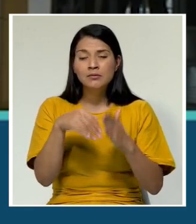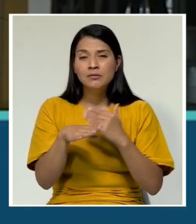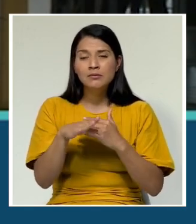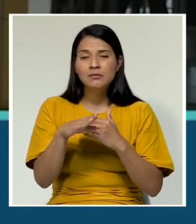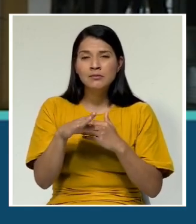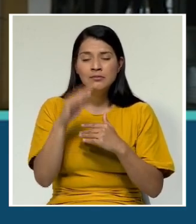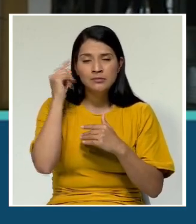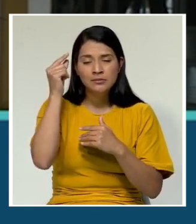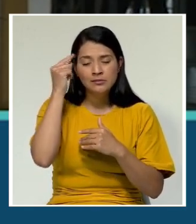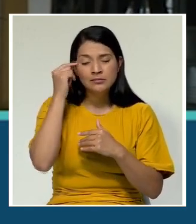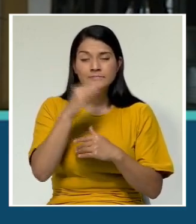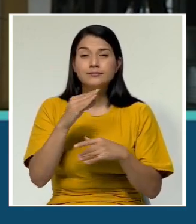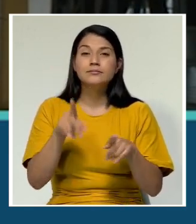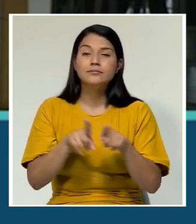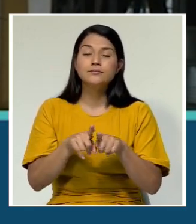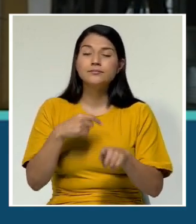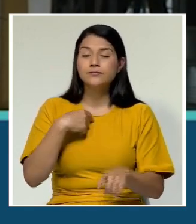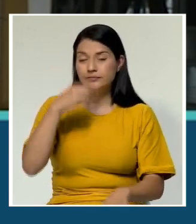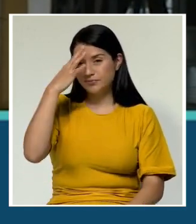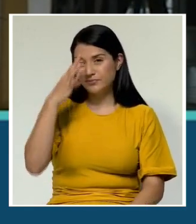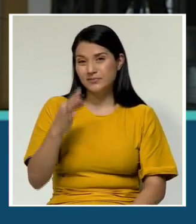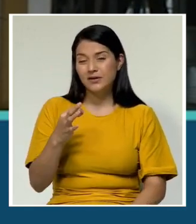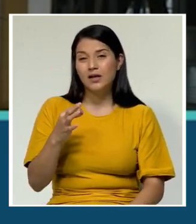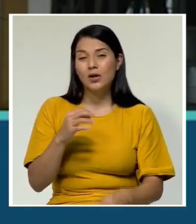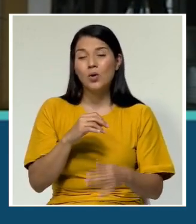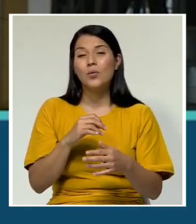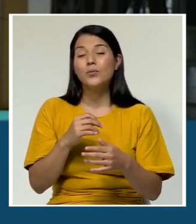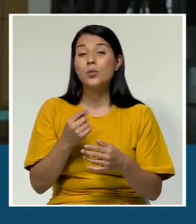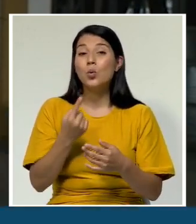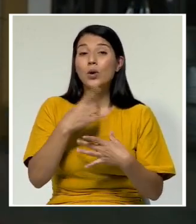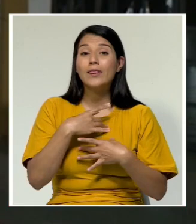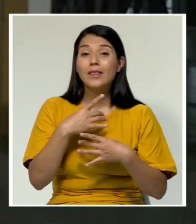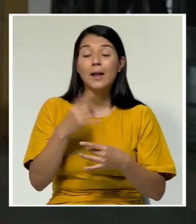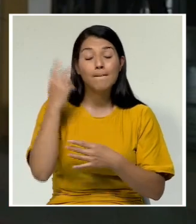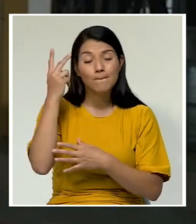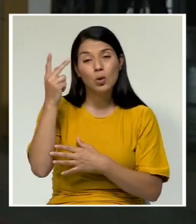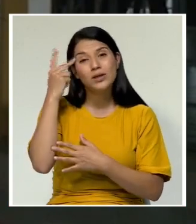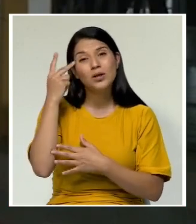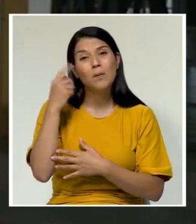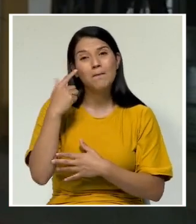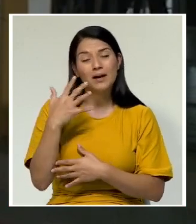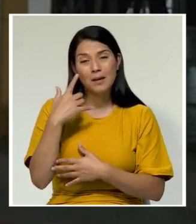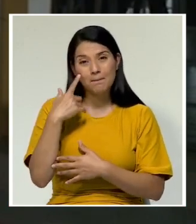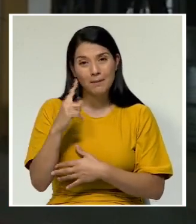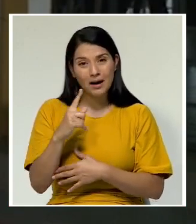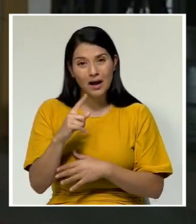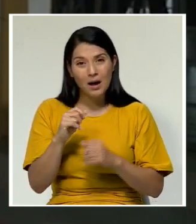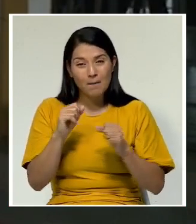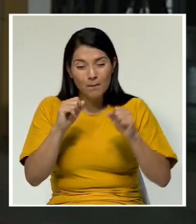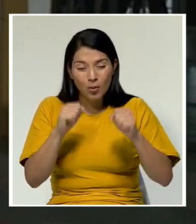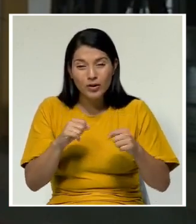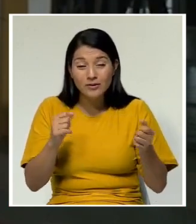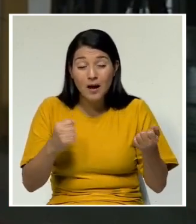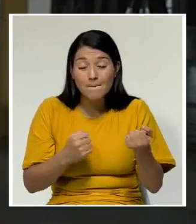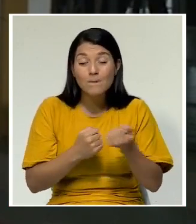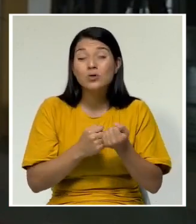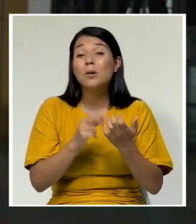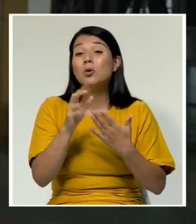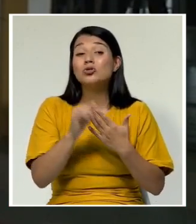pendientes. Si bien es cierto, se hizo bastante avance en infraestructura vial en estos 4